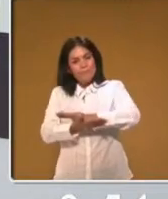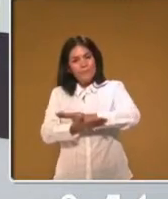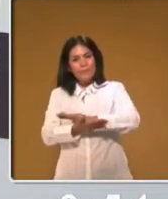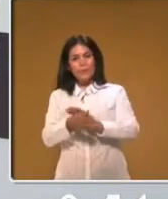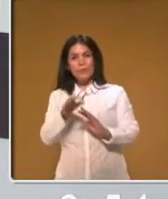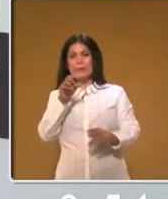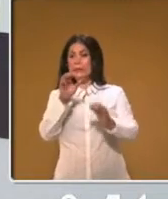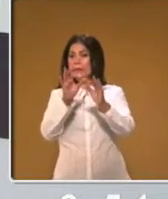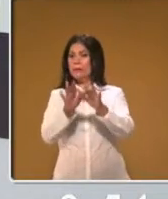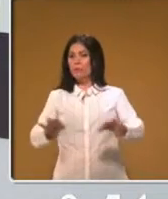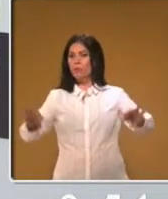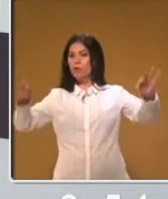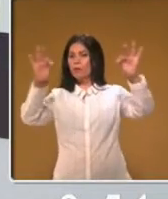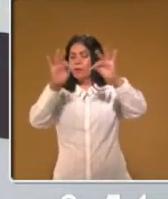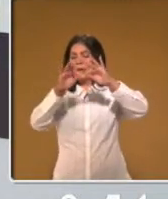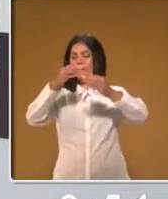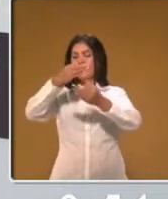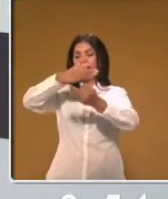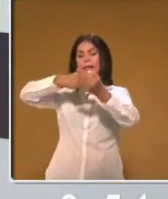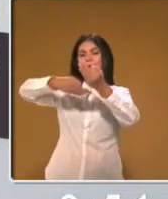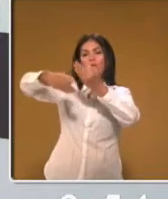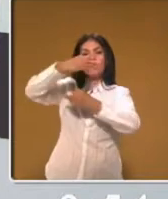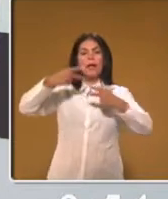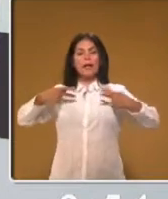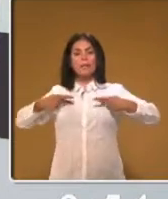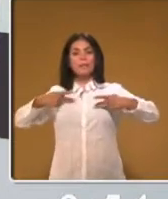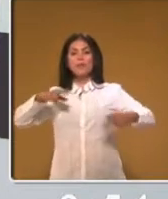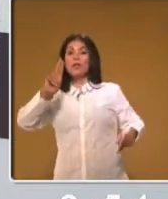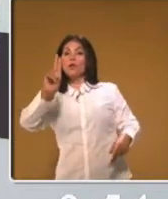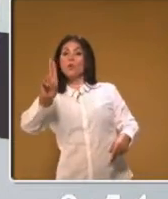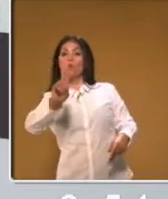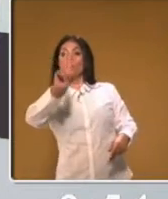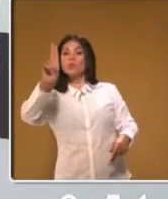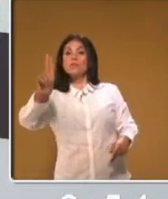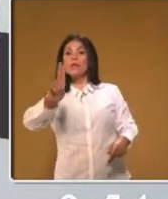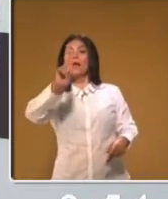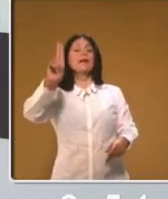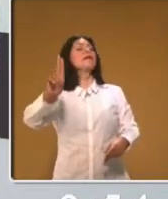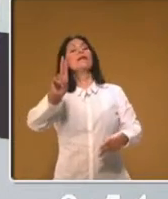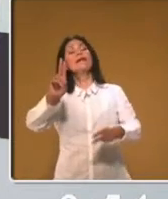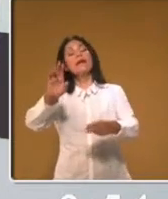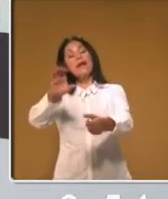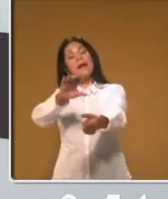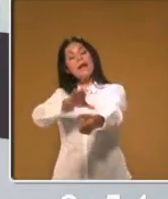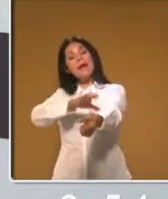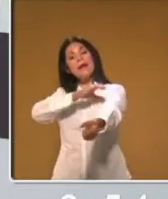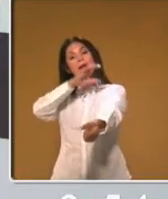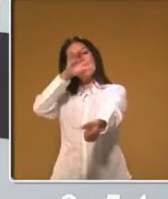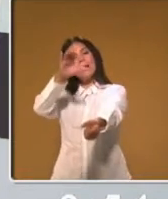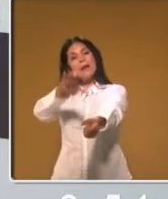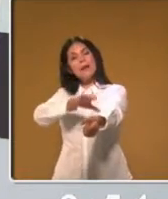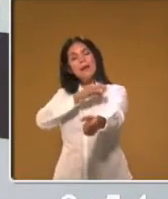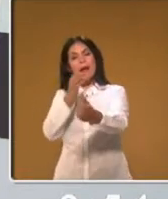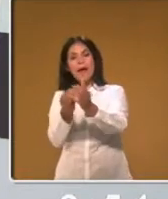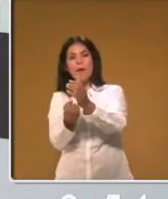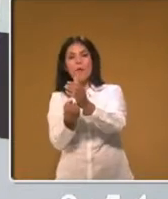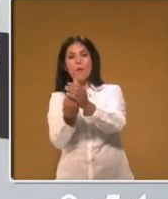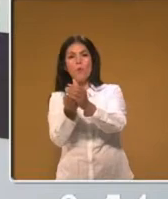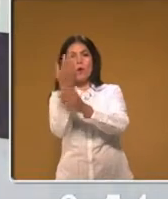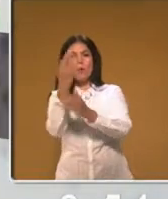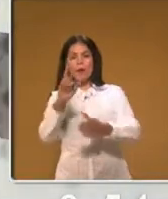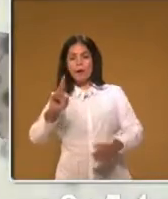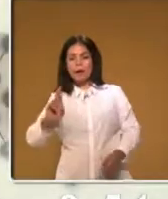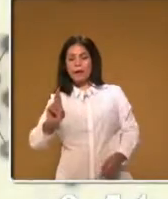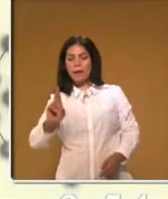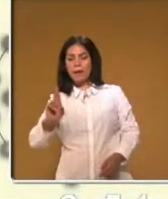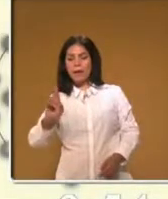presente y no nos van a causar ningún problema a nosotros como humanidad dentro de nuestro planeta Tierra. Otra de la conclusión que pudimos obtener